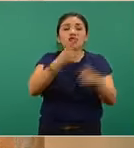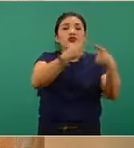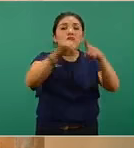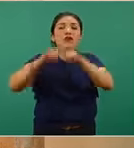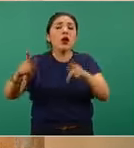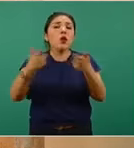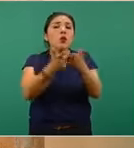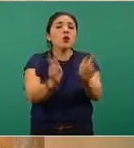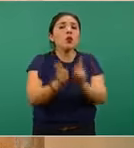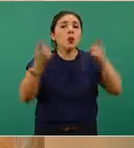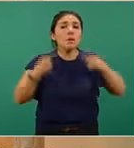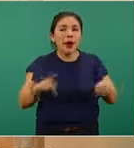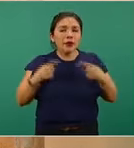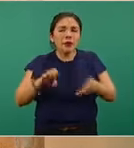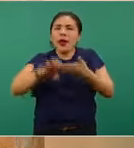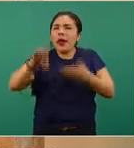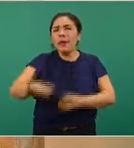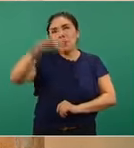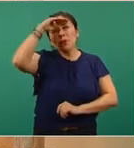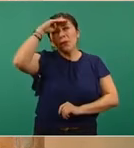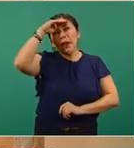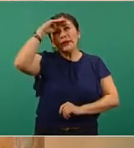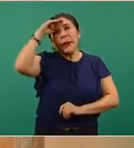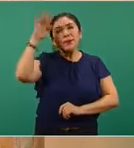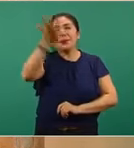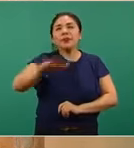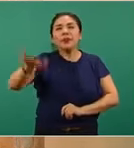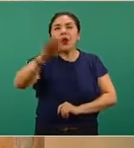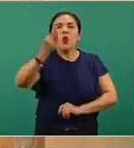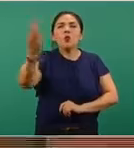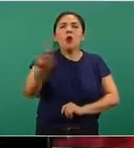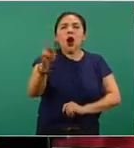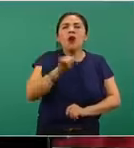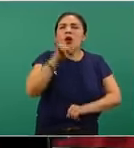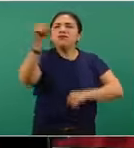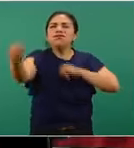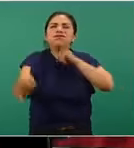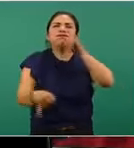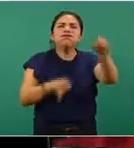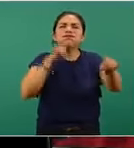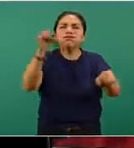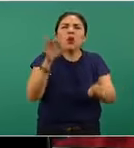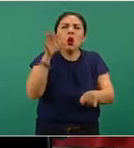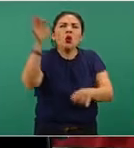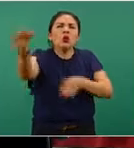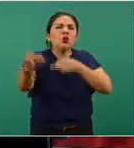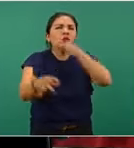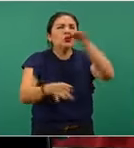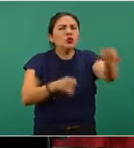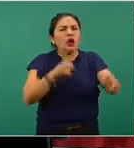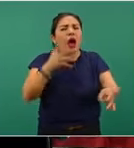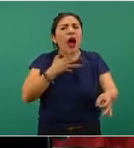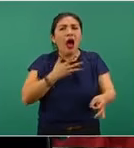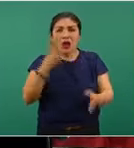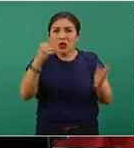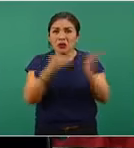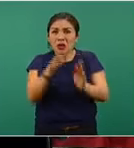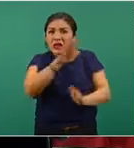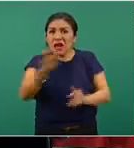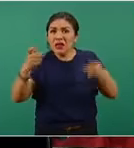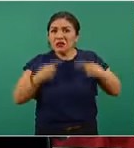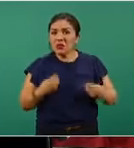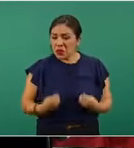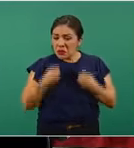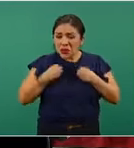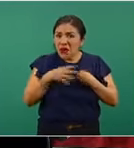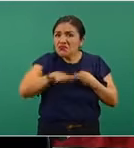de población. Pensemos, por ejemplo, en la población rural dispersa, los pequeños poblados que tienen menos de 2.500